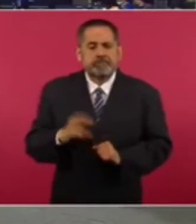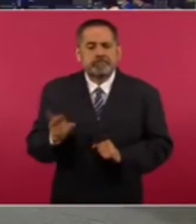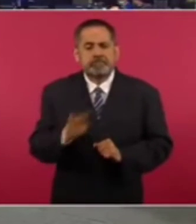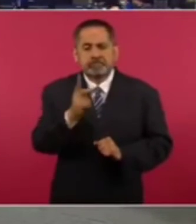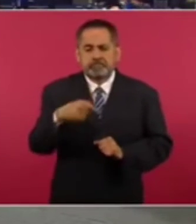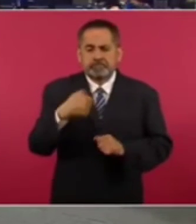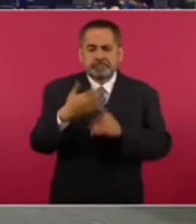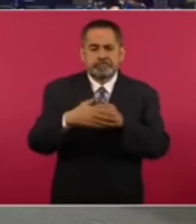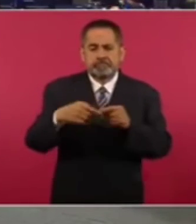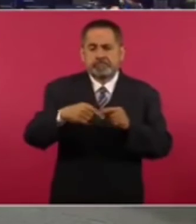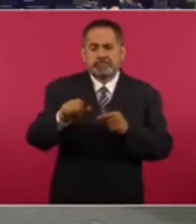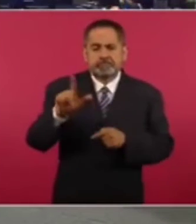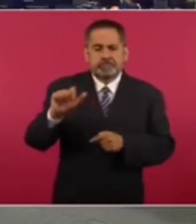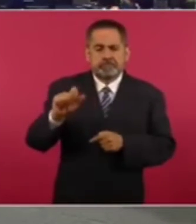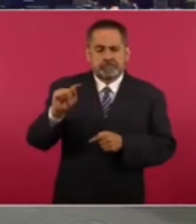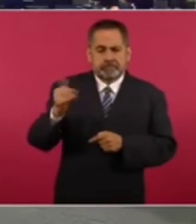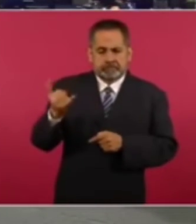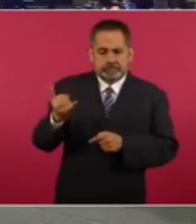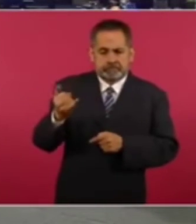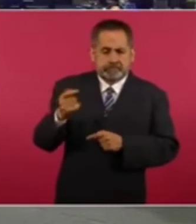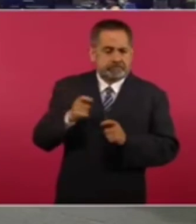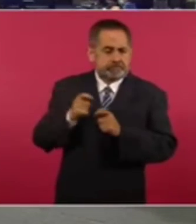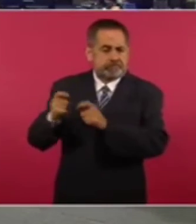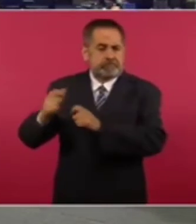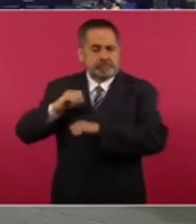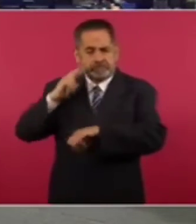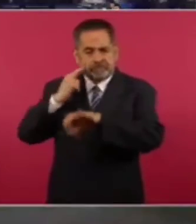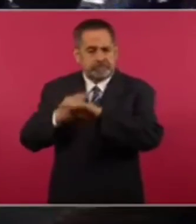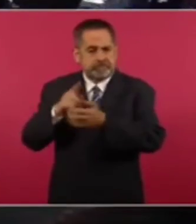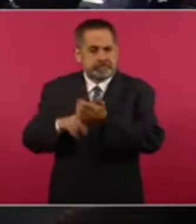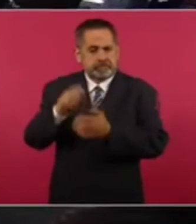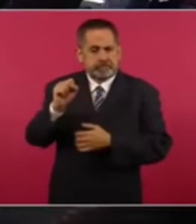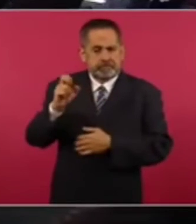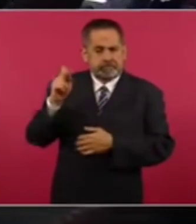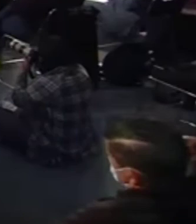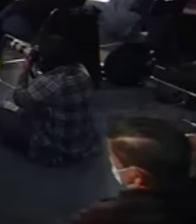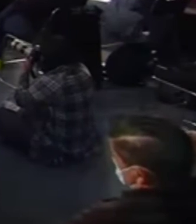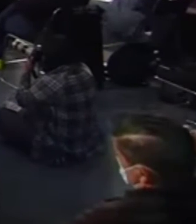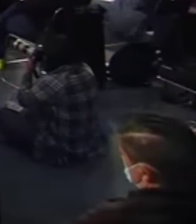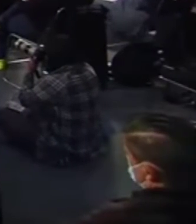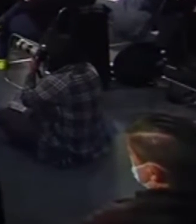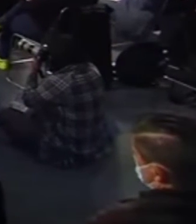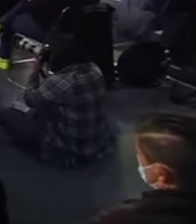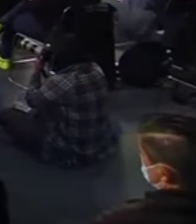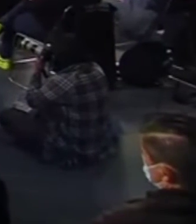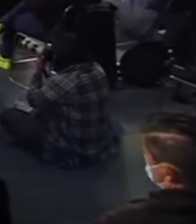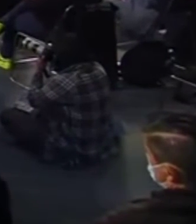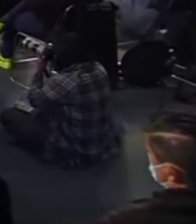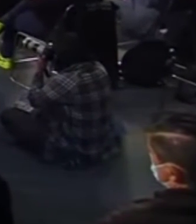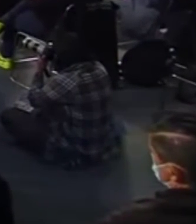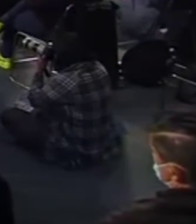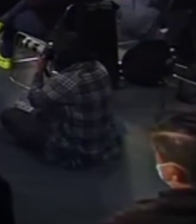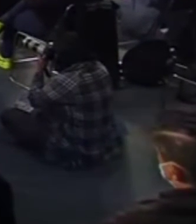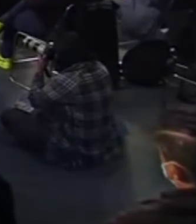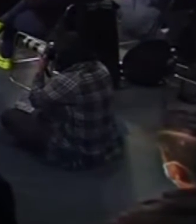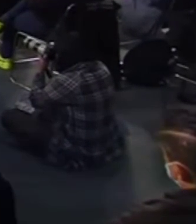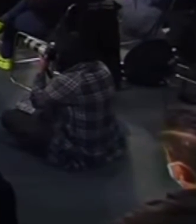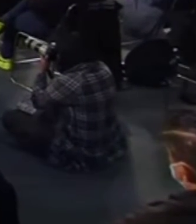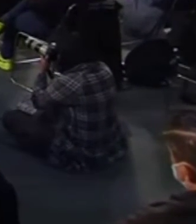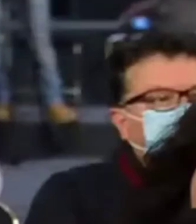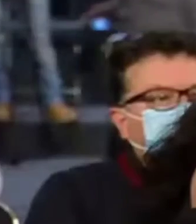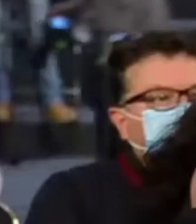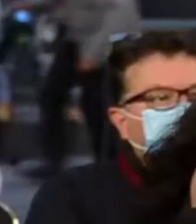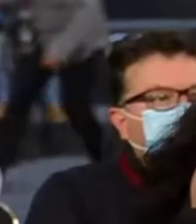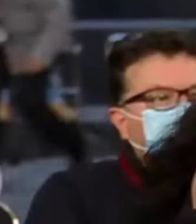va a entrar Leticia Ramírez a la Secretaría de Educación Pública, ¿se tomaría en cuenta esta propuesta de que se federalicen las